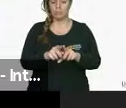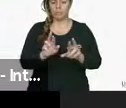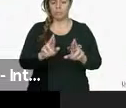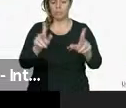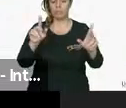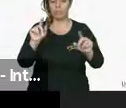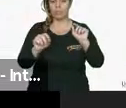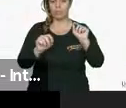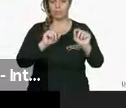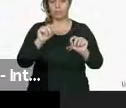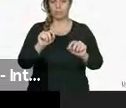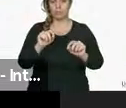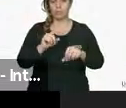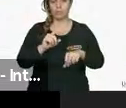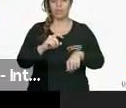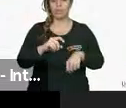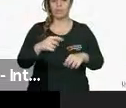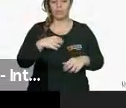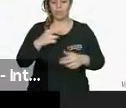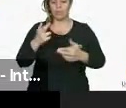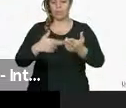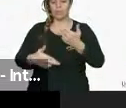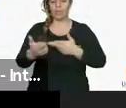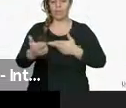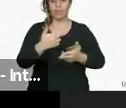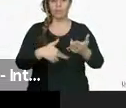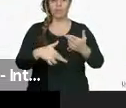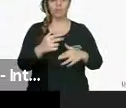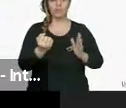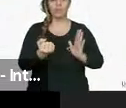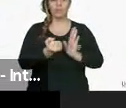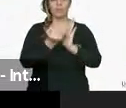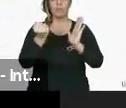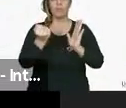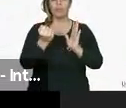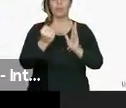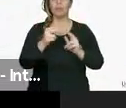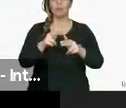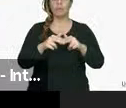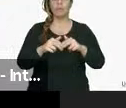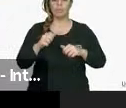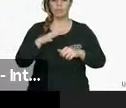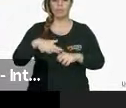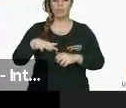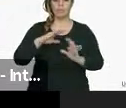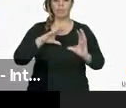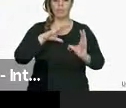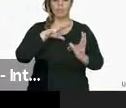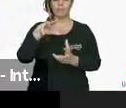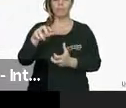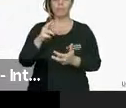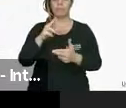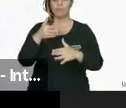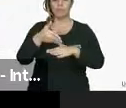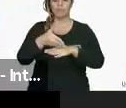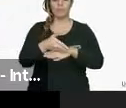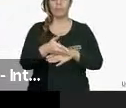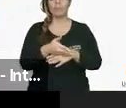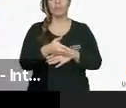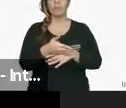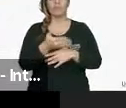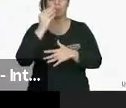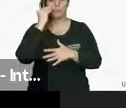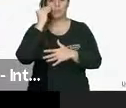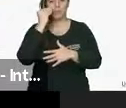en el modo de relación que establece con el entorno donde se está realizando. El modo de relación es distinto, pero